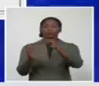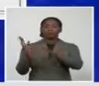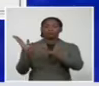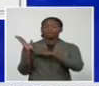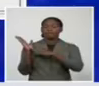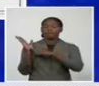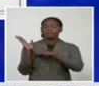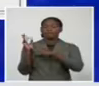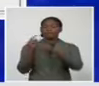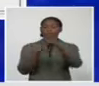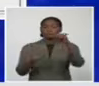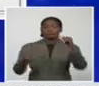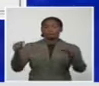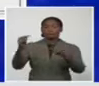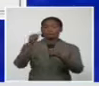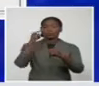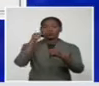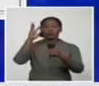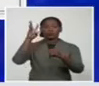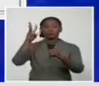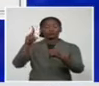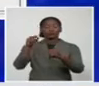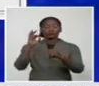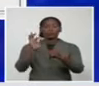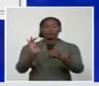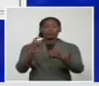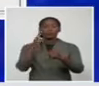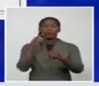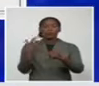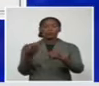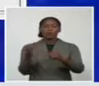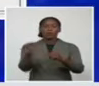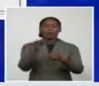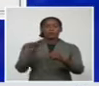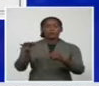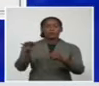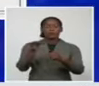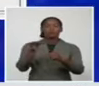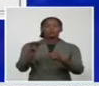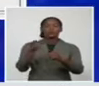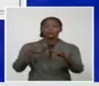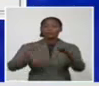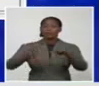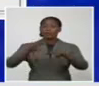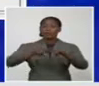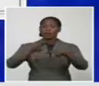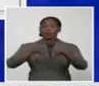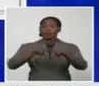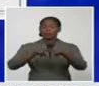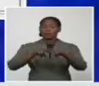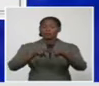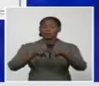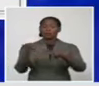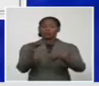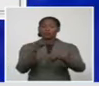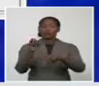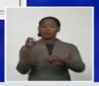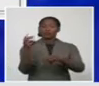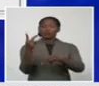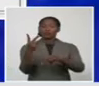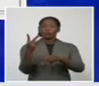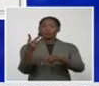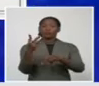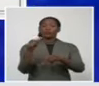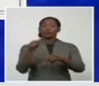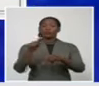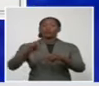que habíamos visto que los 12 eran de la provincia de La Habana, hoy se incorpora el municipio